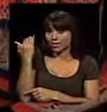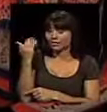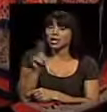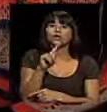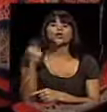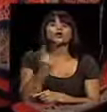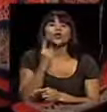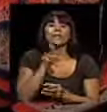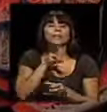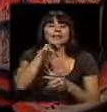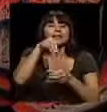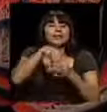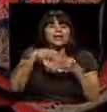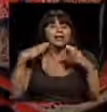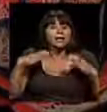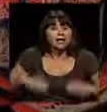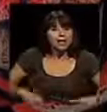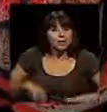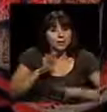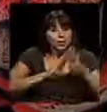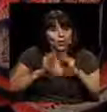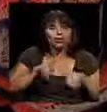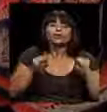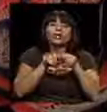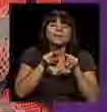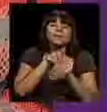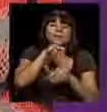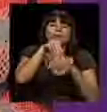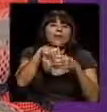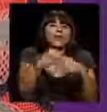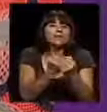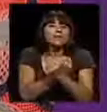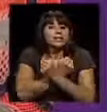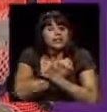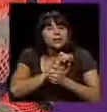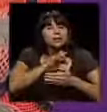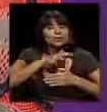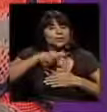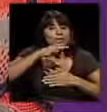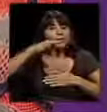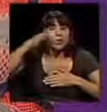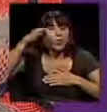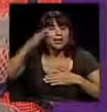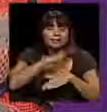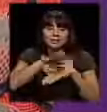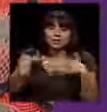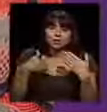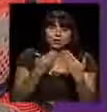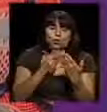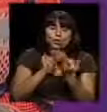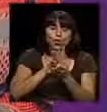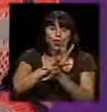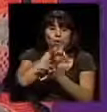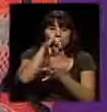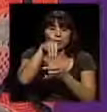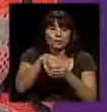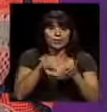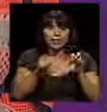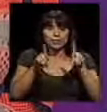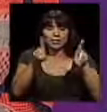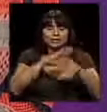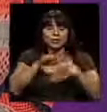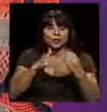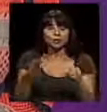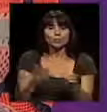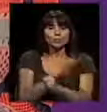integren los elementos biológicos, sino también los elementos afectivos, los elementos espirituales, ¿verdad? Es decir, todo lo que compone una educación integral